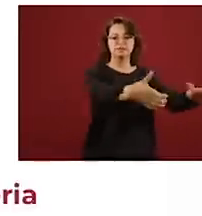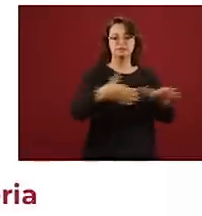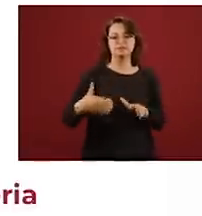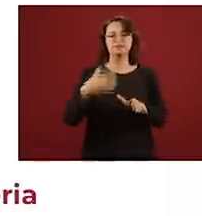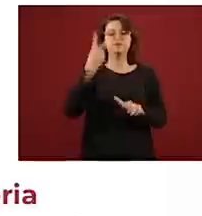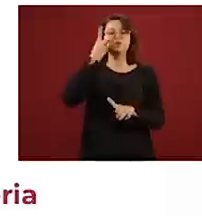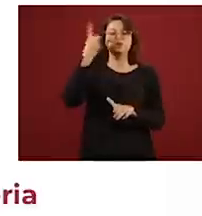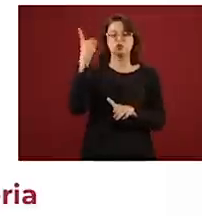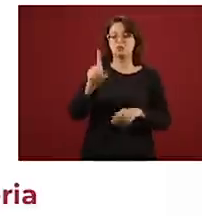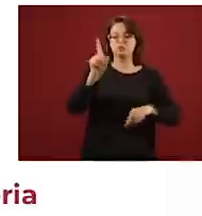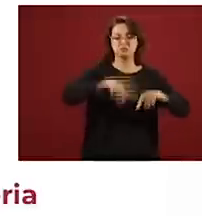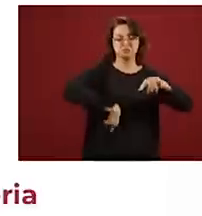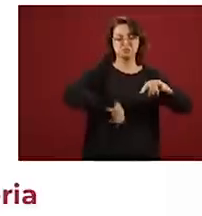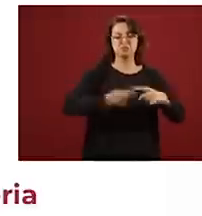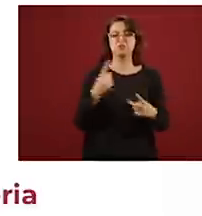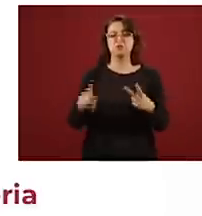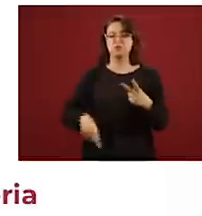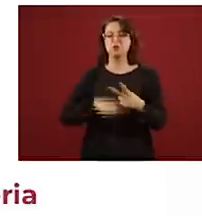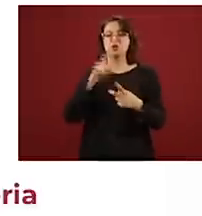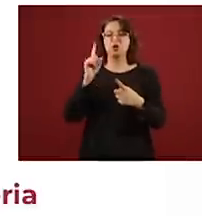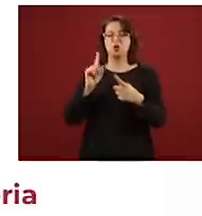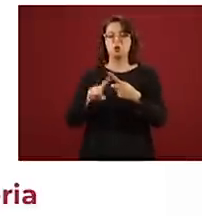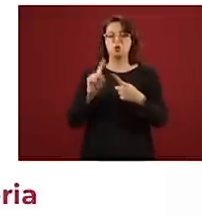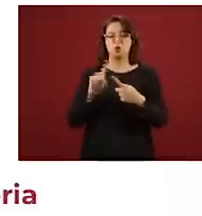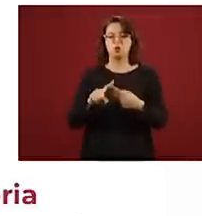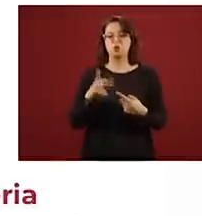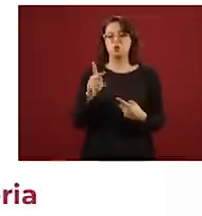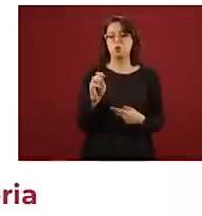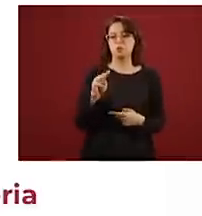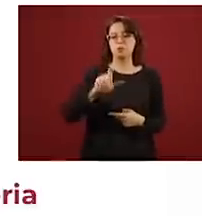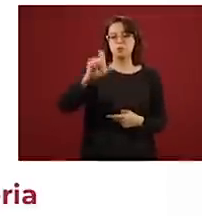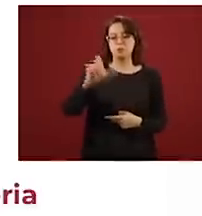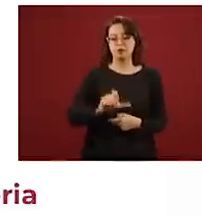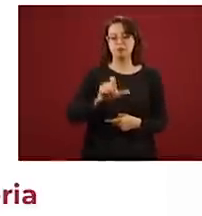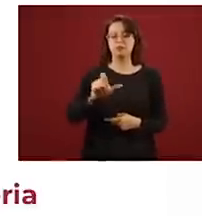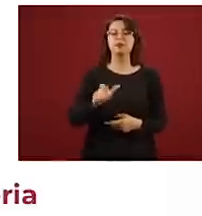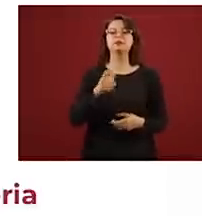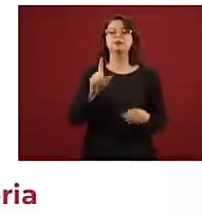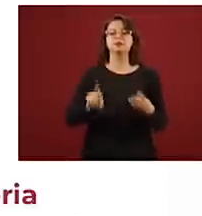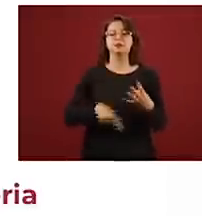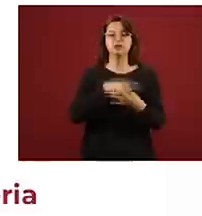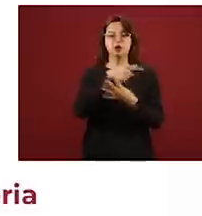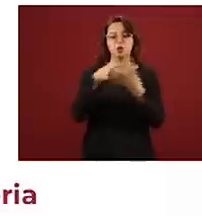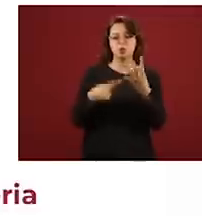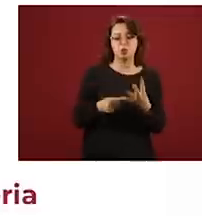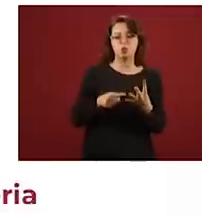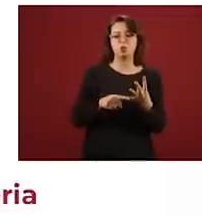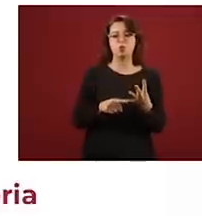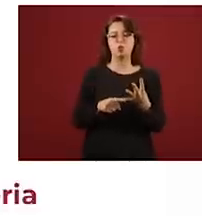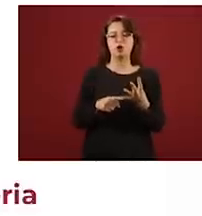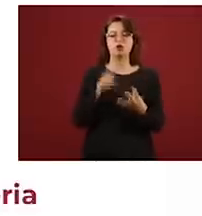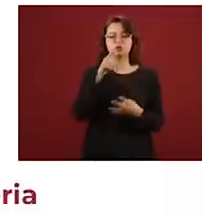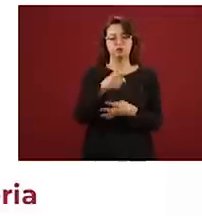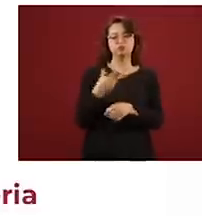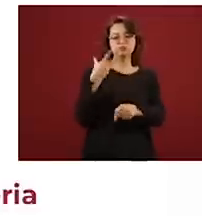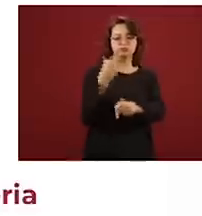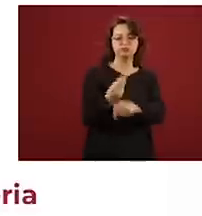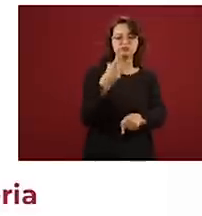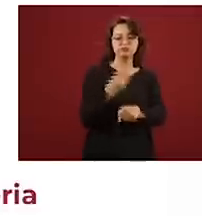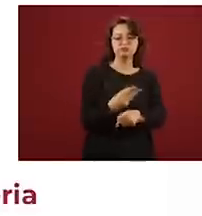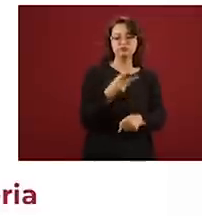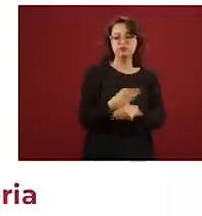autónomo, una a ser enajenada por Pemex a un tercero, 4 que se encuentran hoy en día en mantenimiento